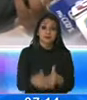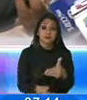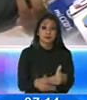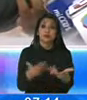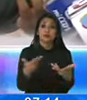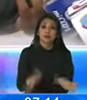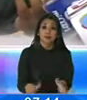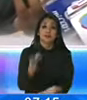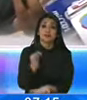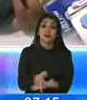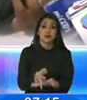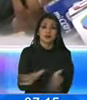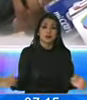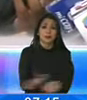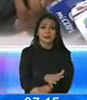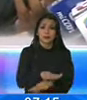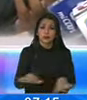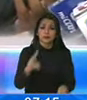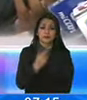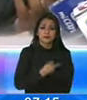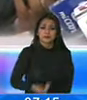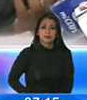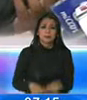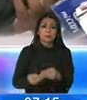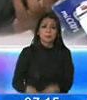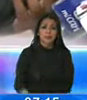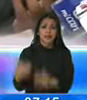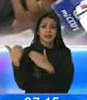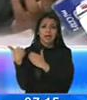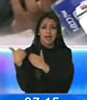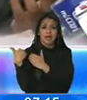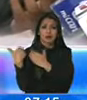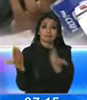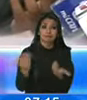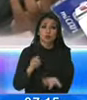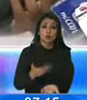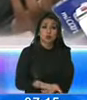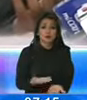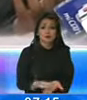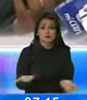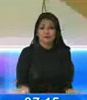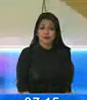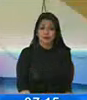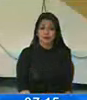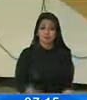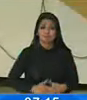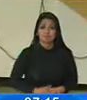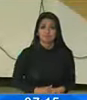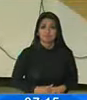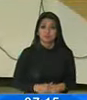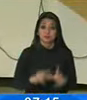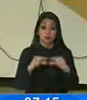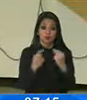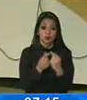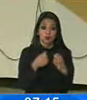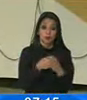la ausencia definitiva. Eso es lo que para mí es injustificable a todas luces. Los correístas, en cambio, rechazan